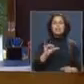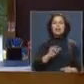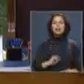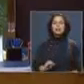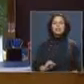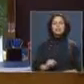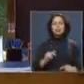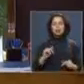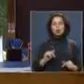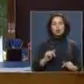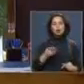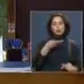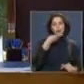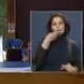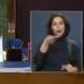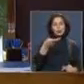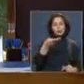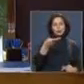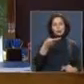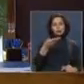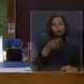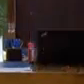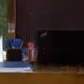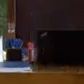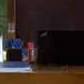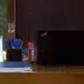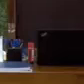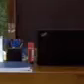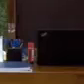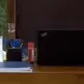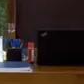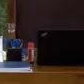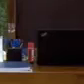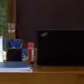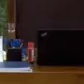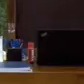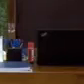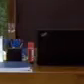ahora hacer uso de la palabra al honorable diputado